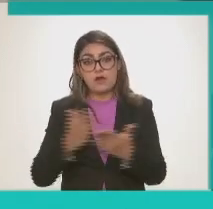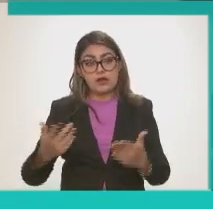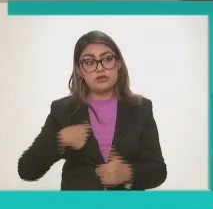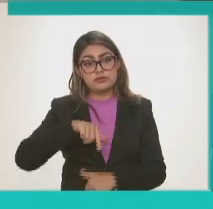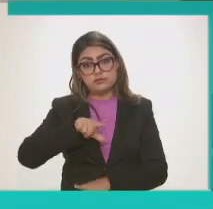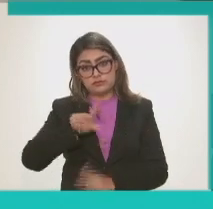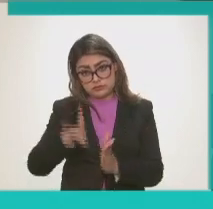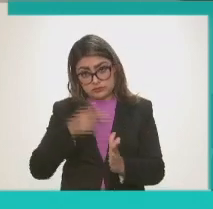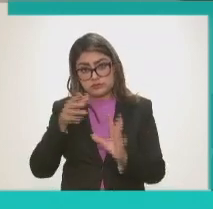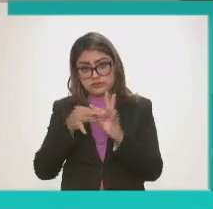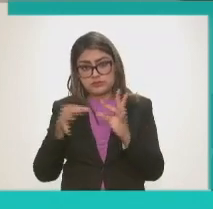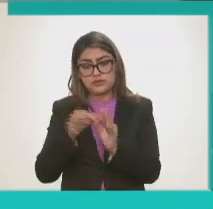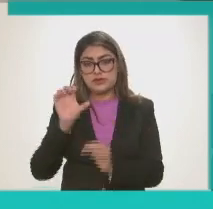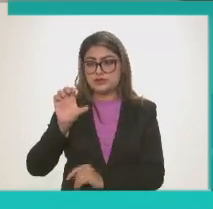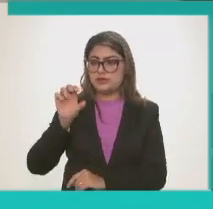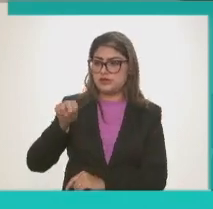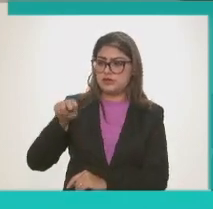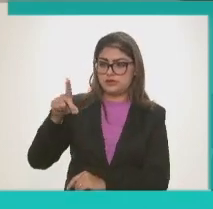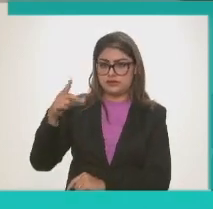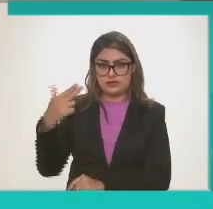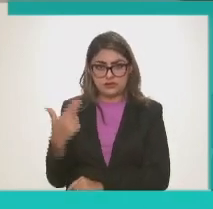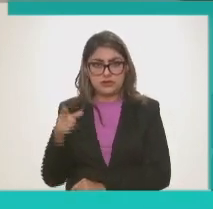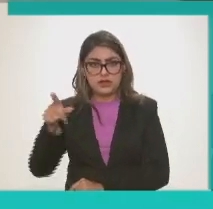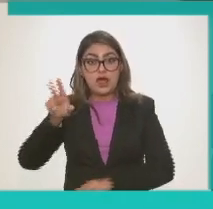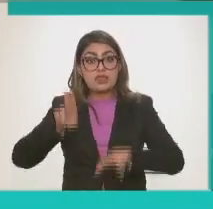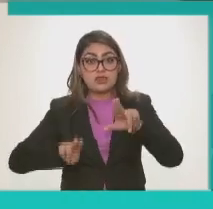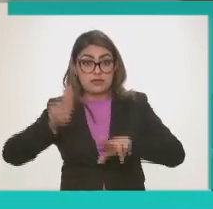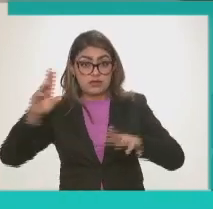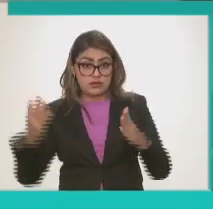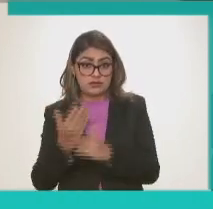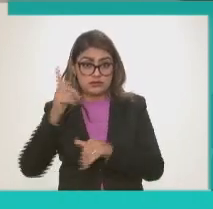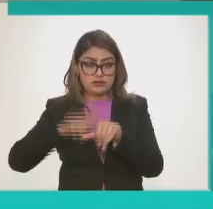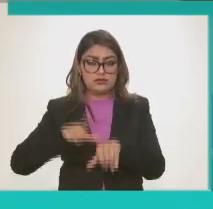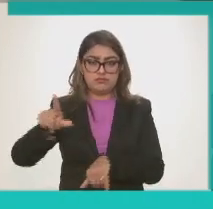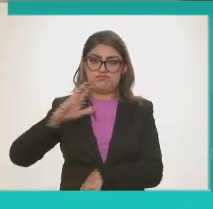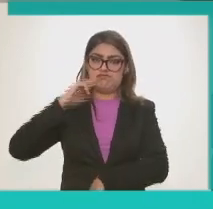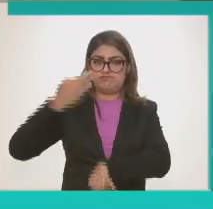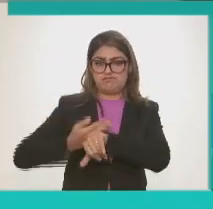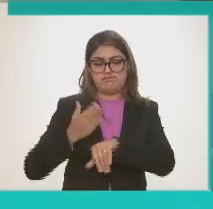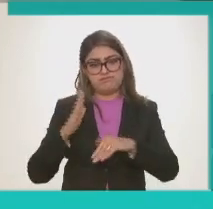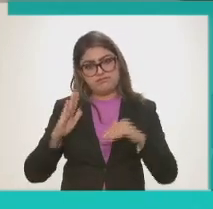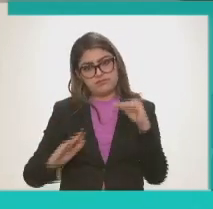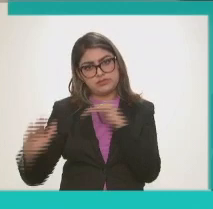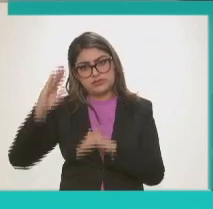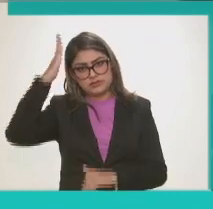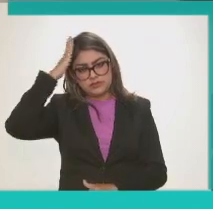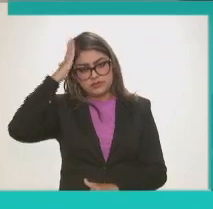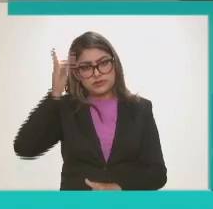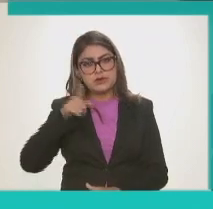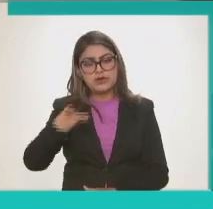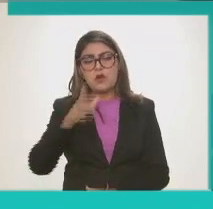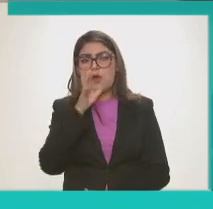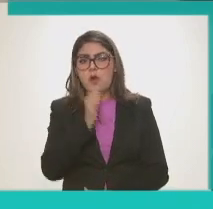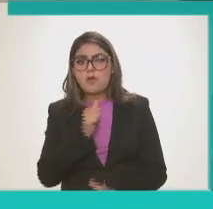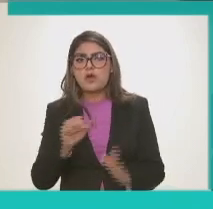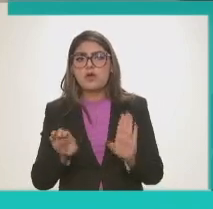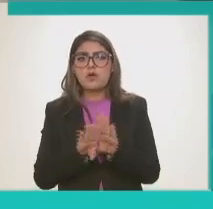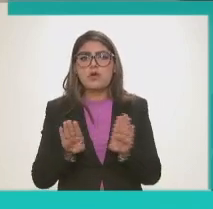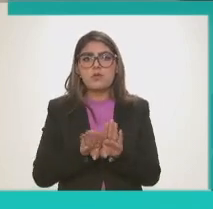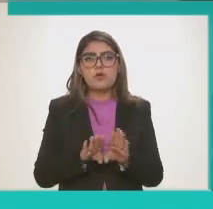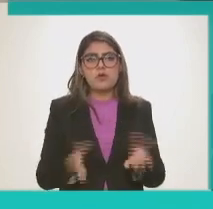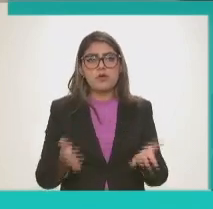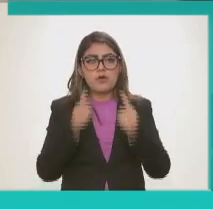la Comisión Nacional de los Derechos Humanos a nivel nacional que es el ombutzmann no puede dejar de atender